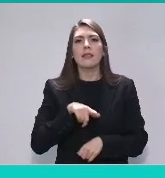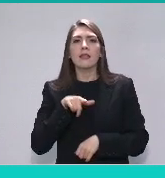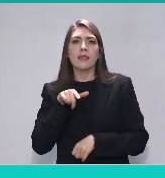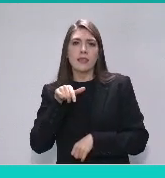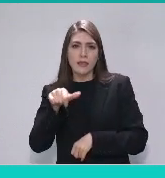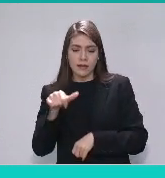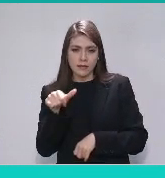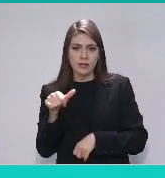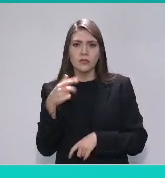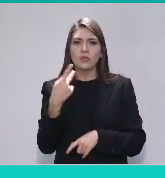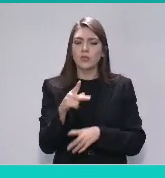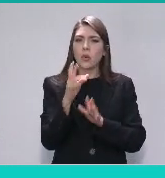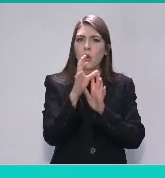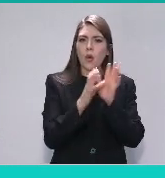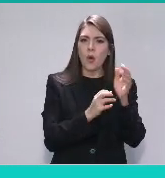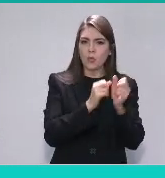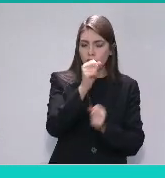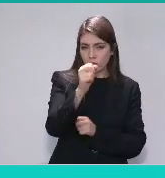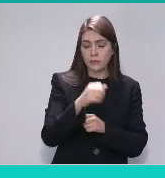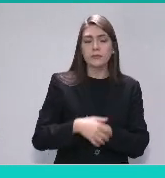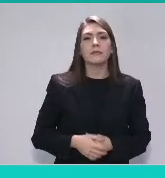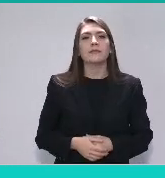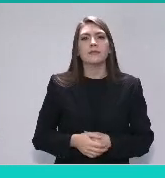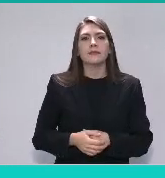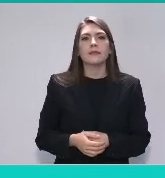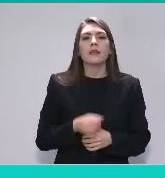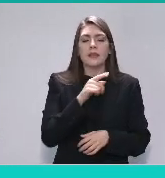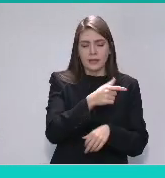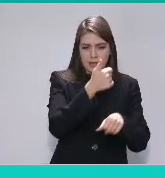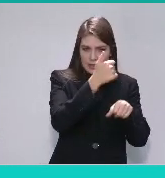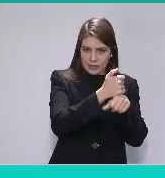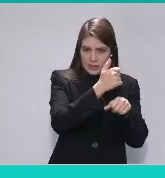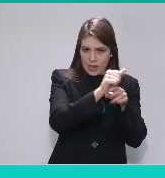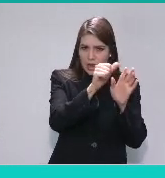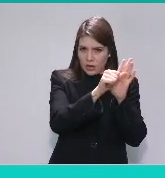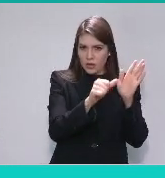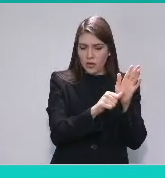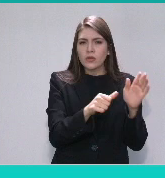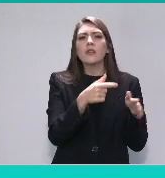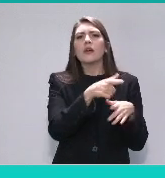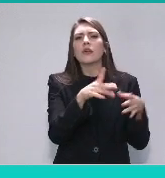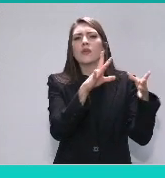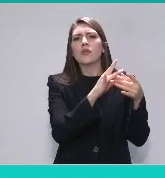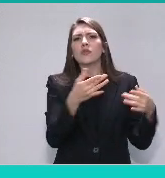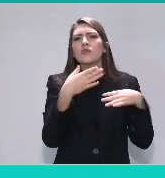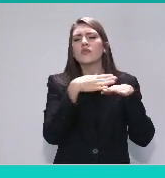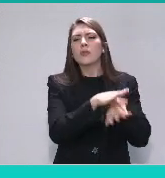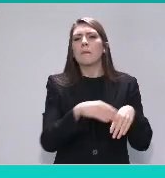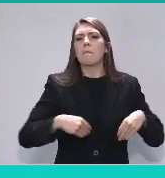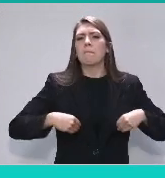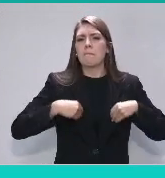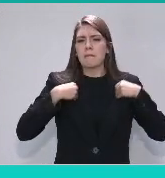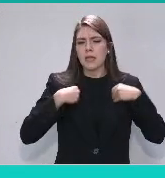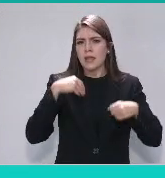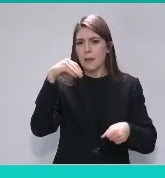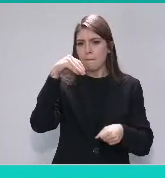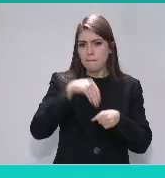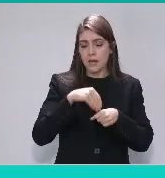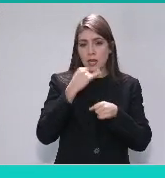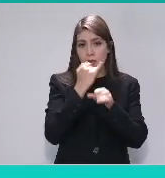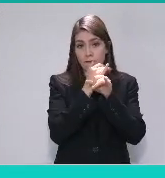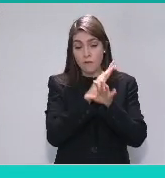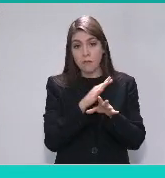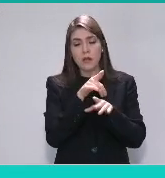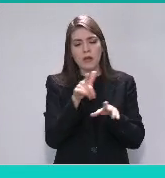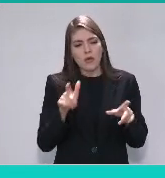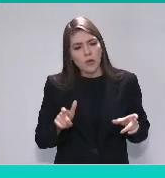mexicana artículo sexto la información que se refiere a la vida privada y los datos personales será protegida en